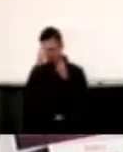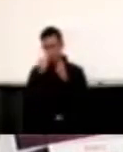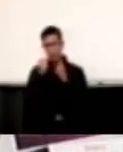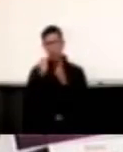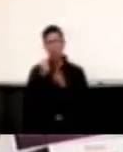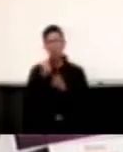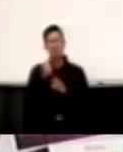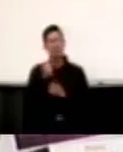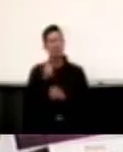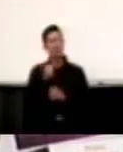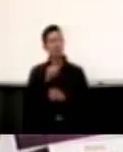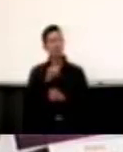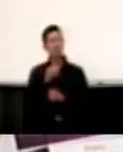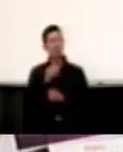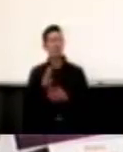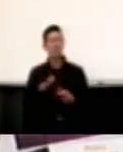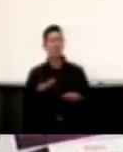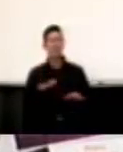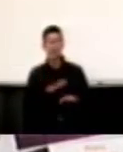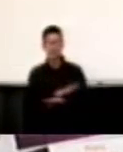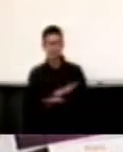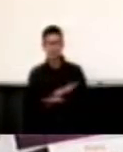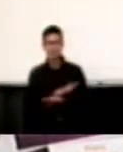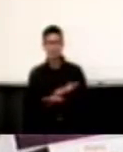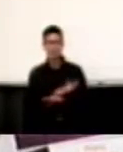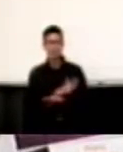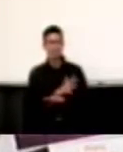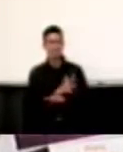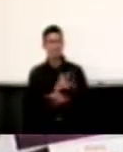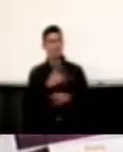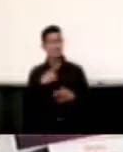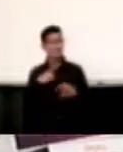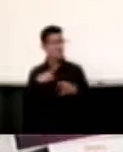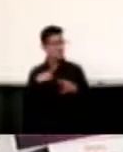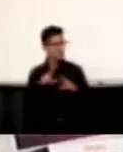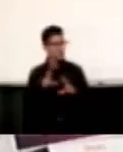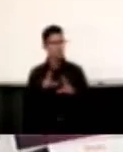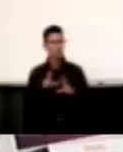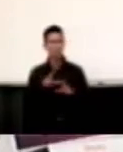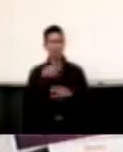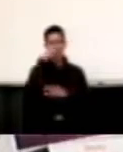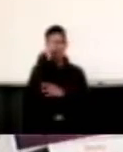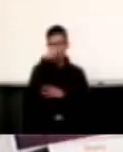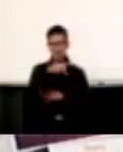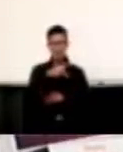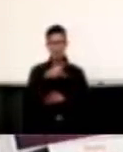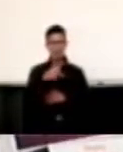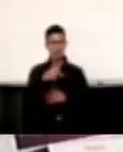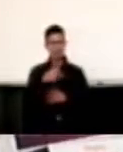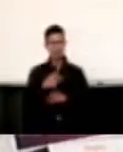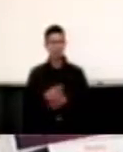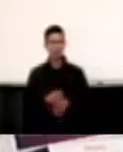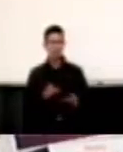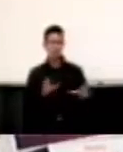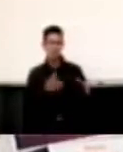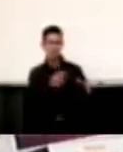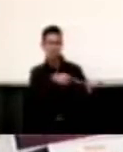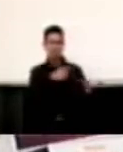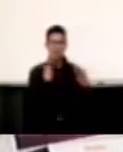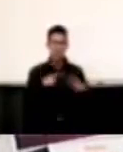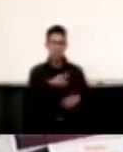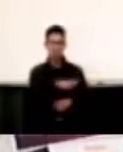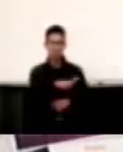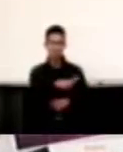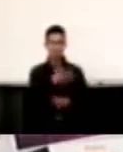sistema de representación en México. Tenemos un sistema mayoritario que concentra demasiado el poder en las personas. Debimos haber abierto